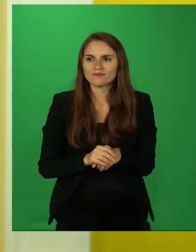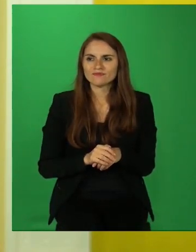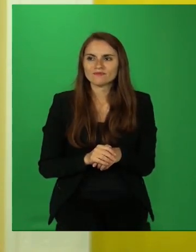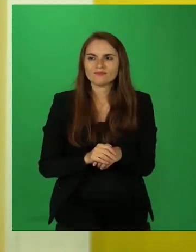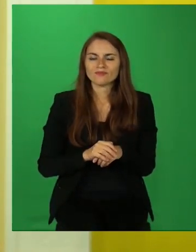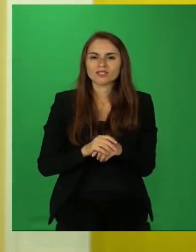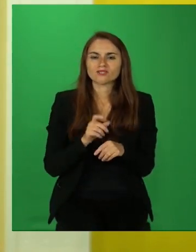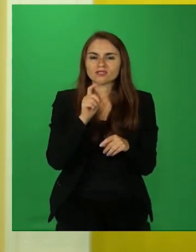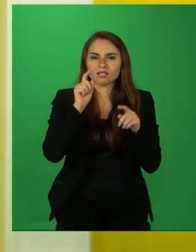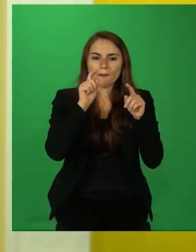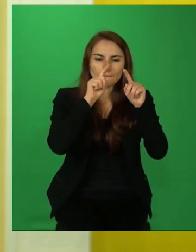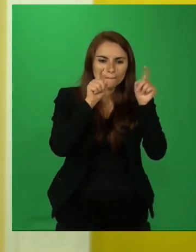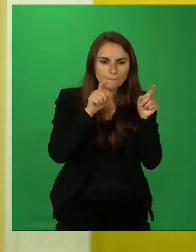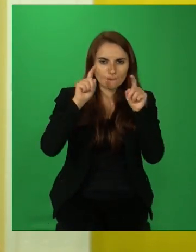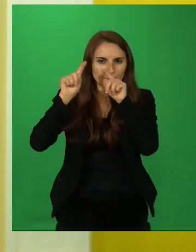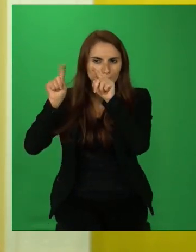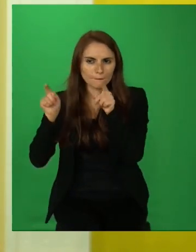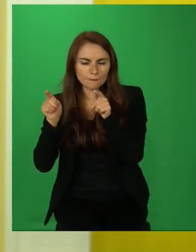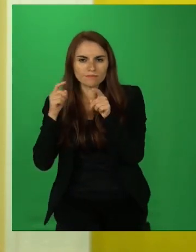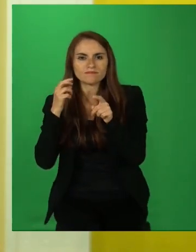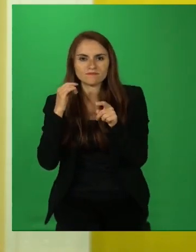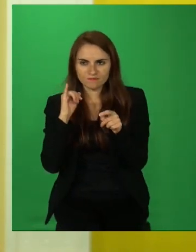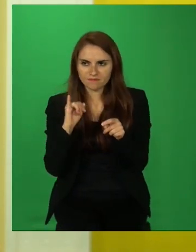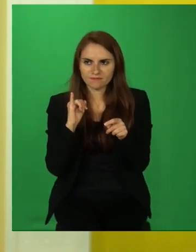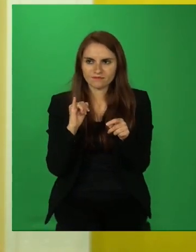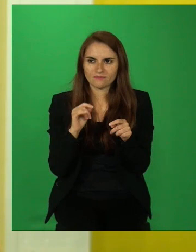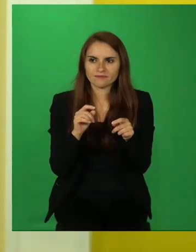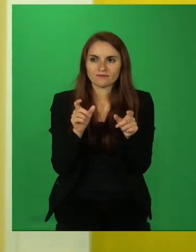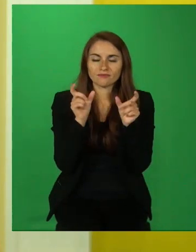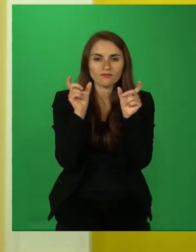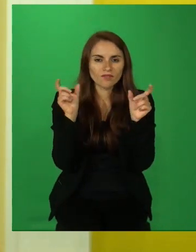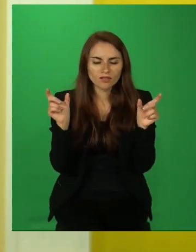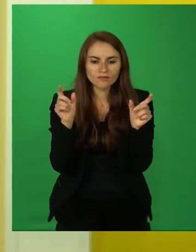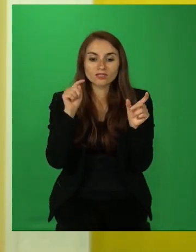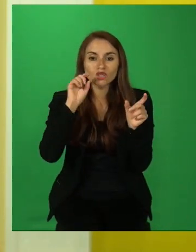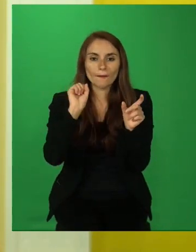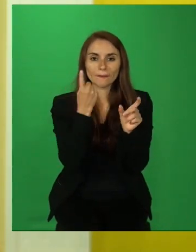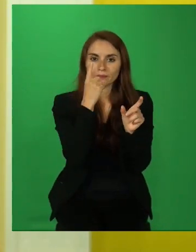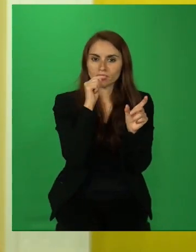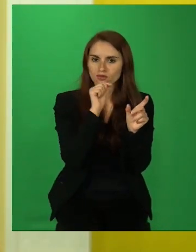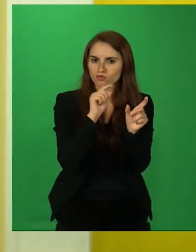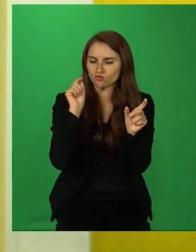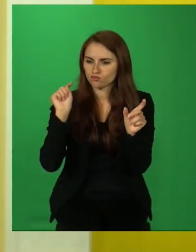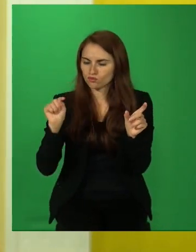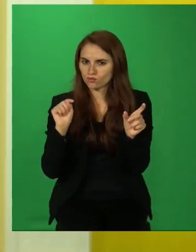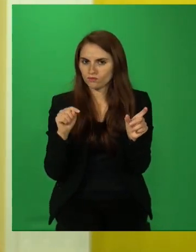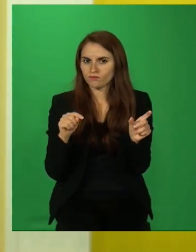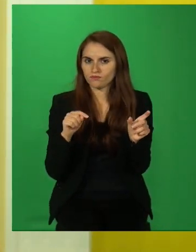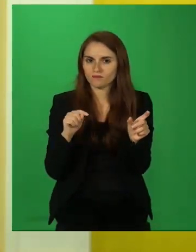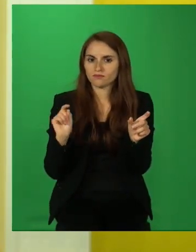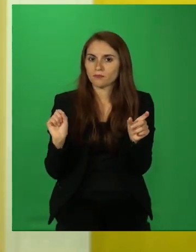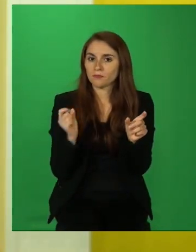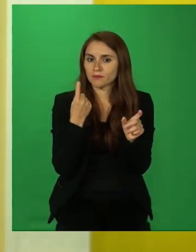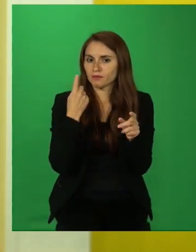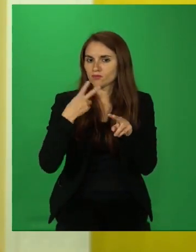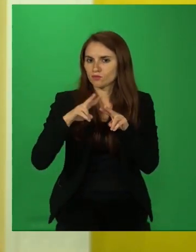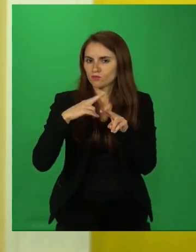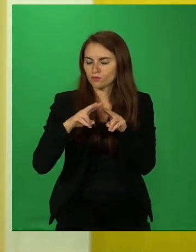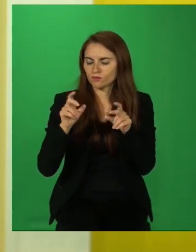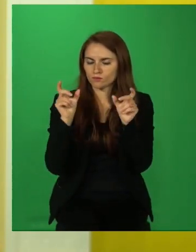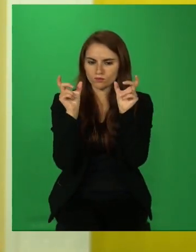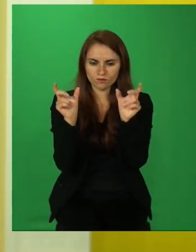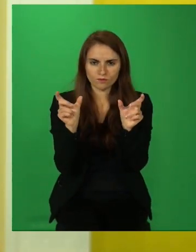marcamos te das cuenta esa es mi prioridad por lo tanto es lo que voy a resolver primero